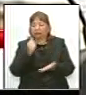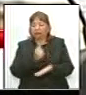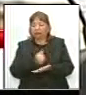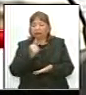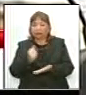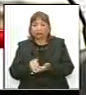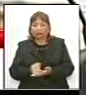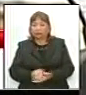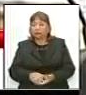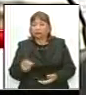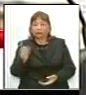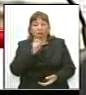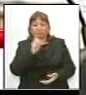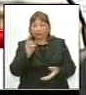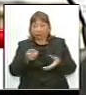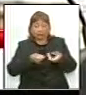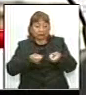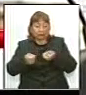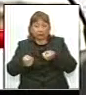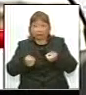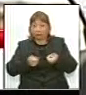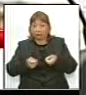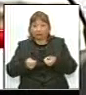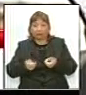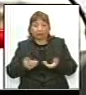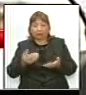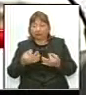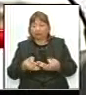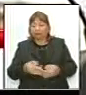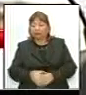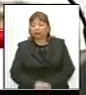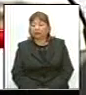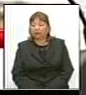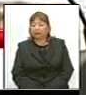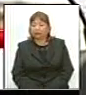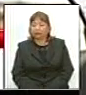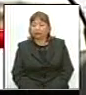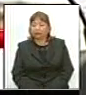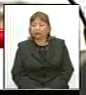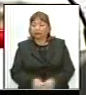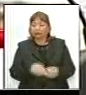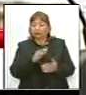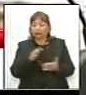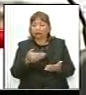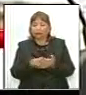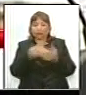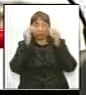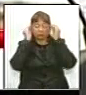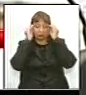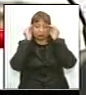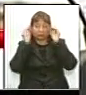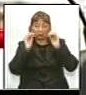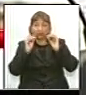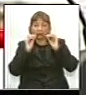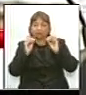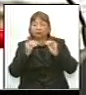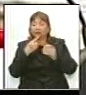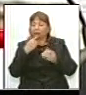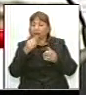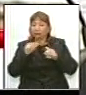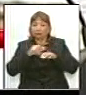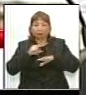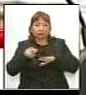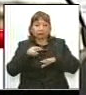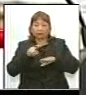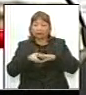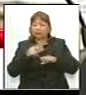Constitucional, no que ejecutara la sentencia del Tribunal Constitucional. Y como toda opinión consultiva, su naturaleza